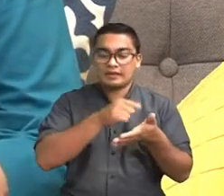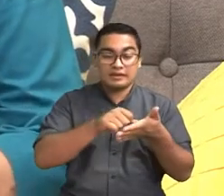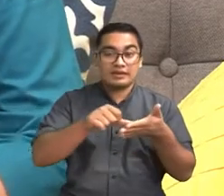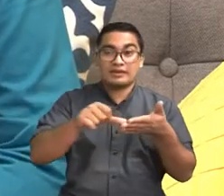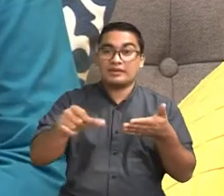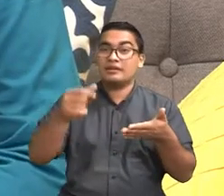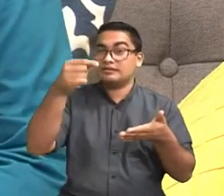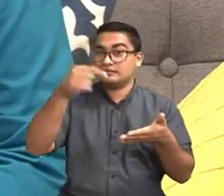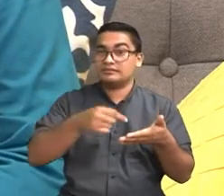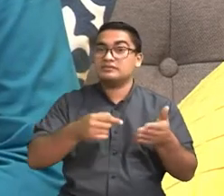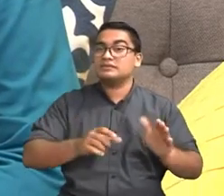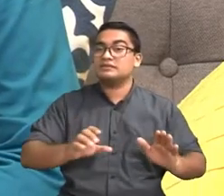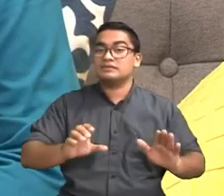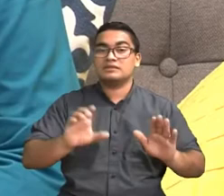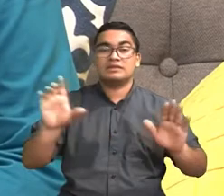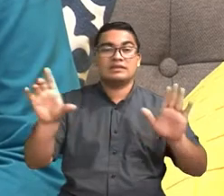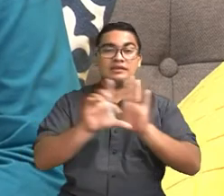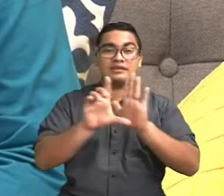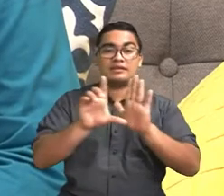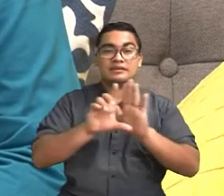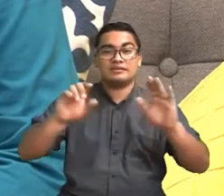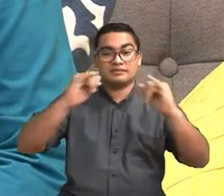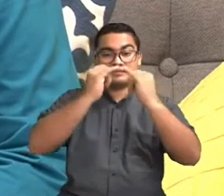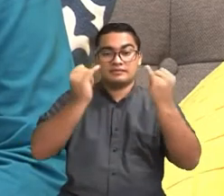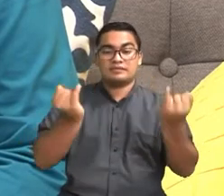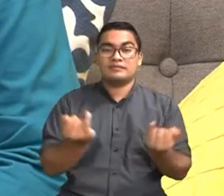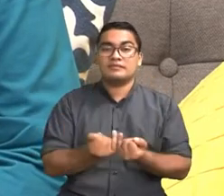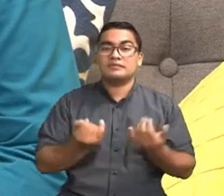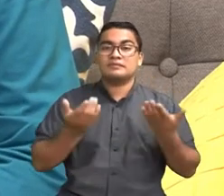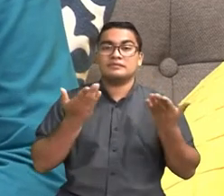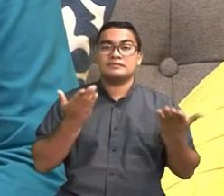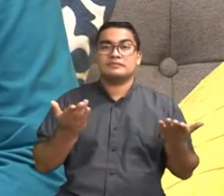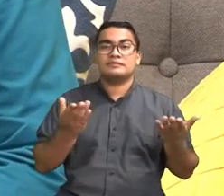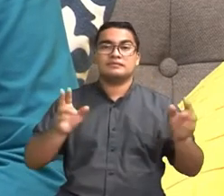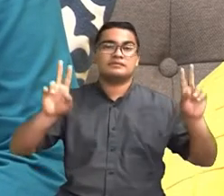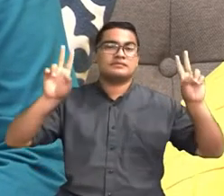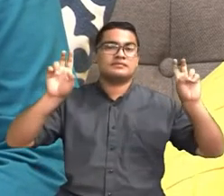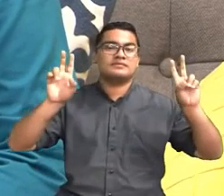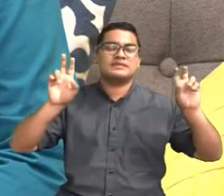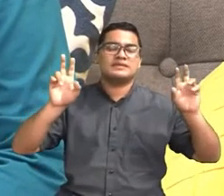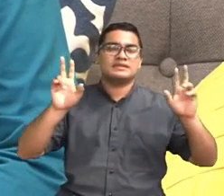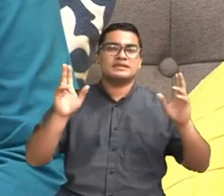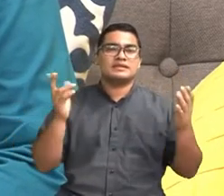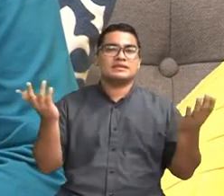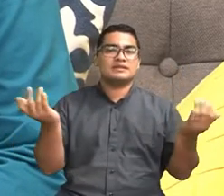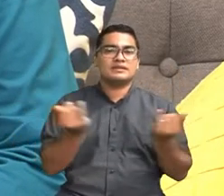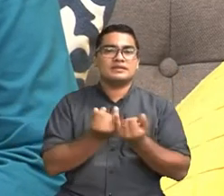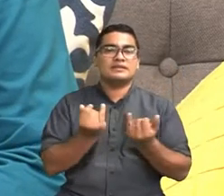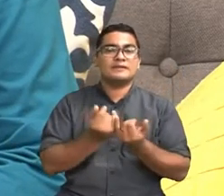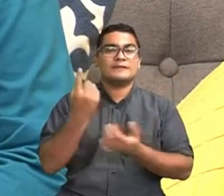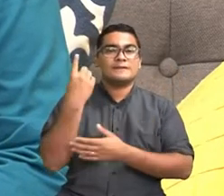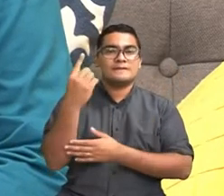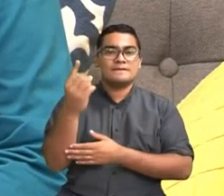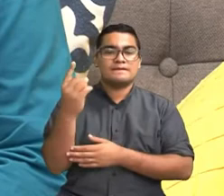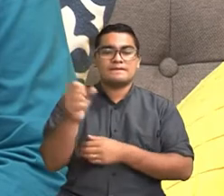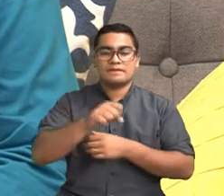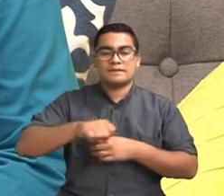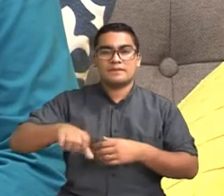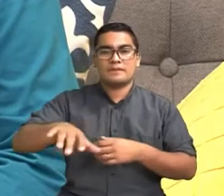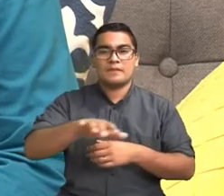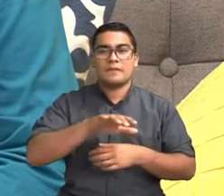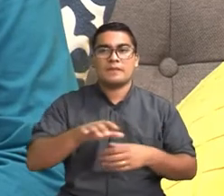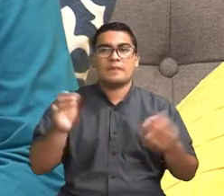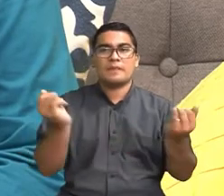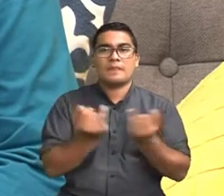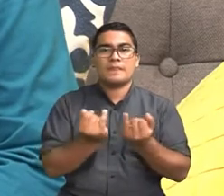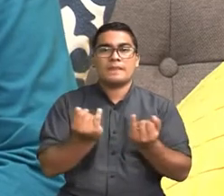Magna Internacional, podríamos decir, que en materia de derechos sociales y